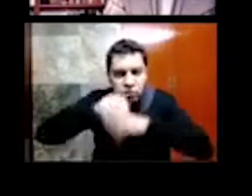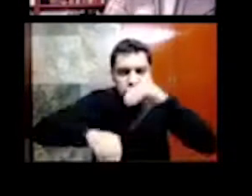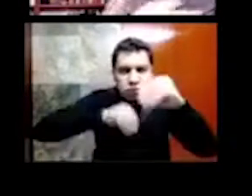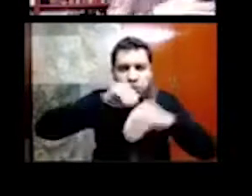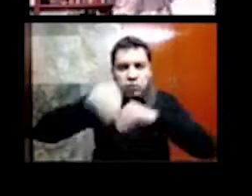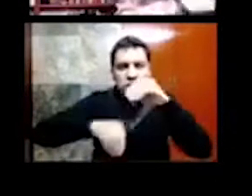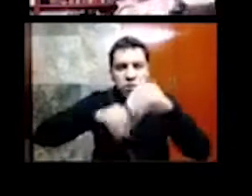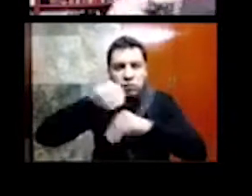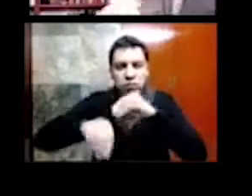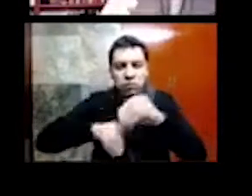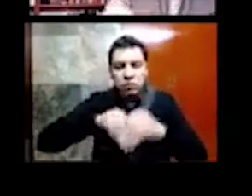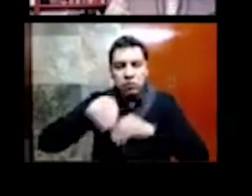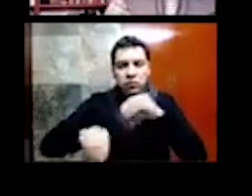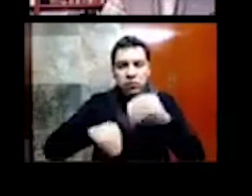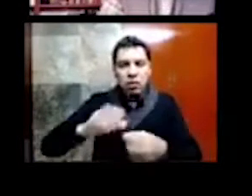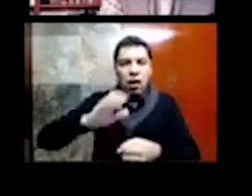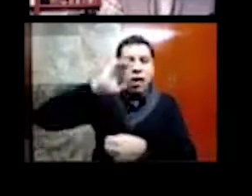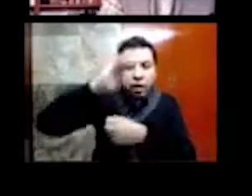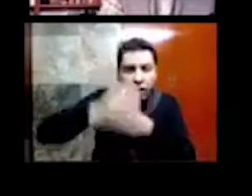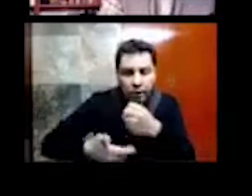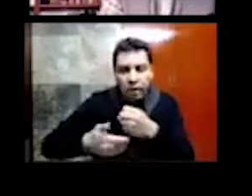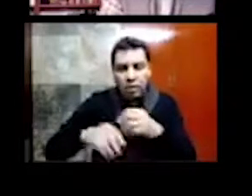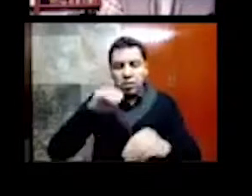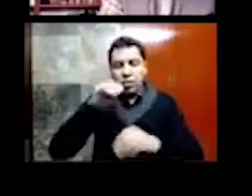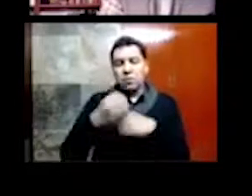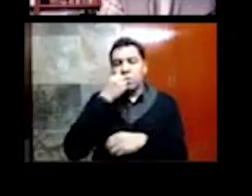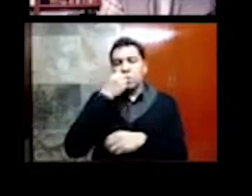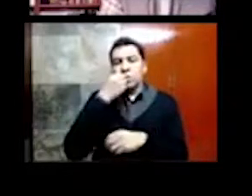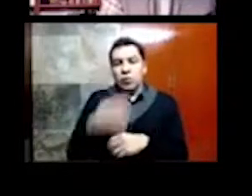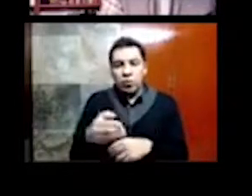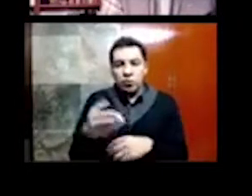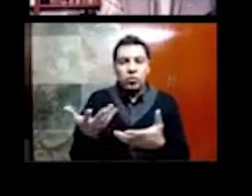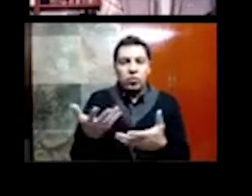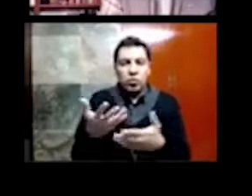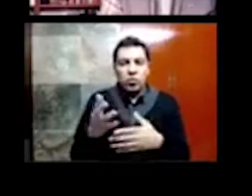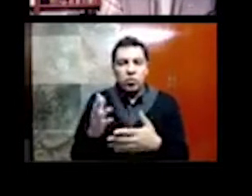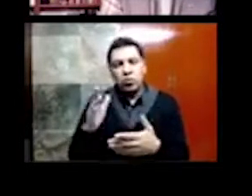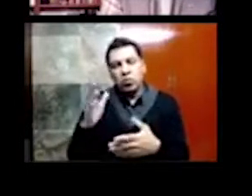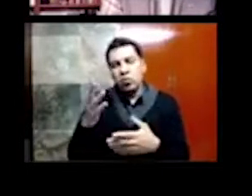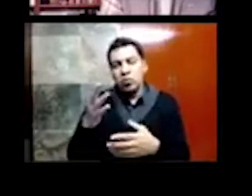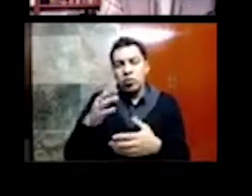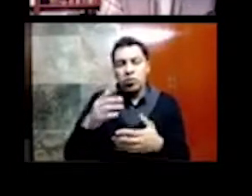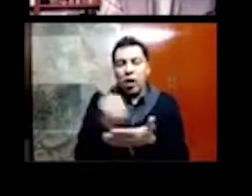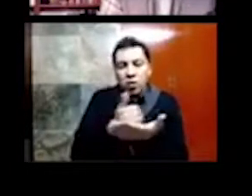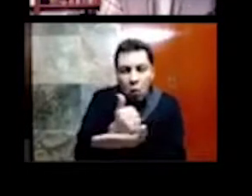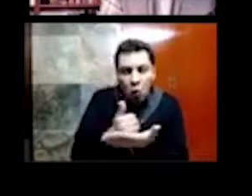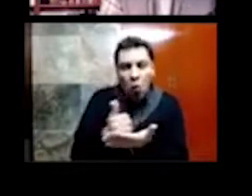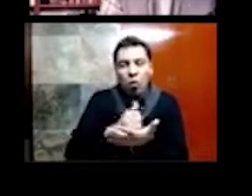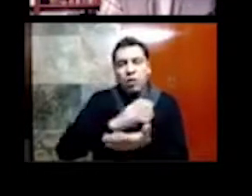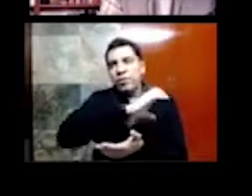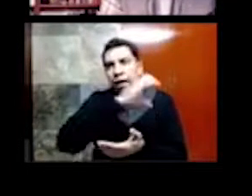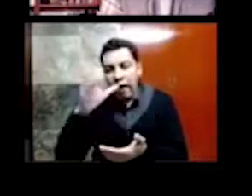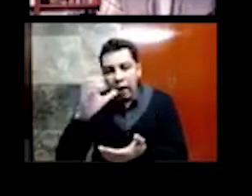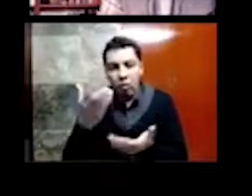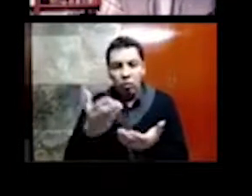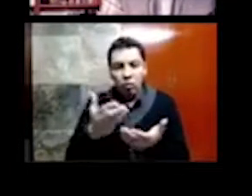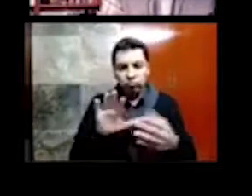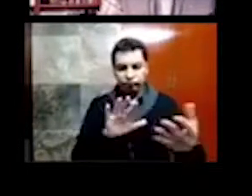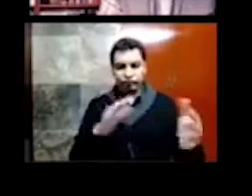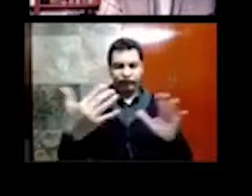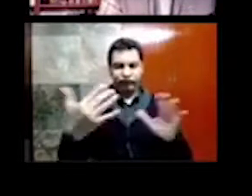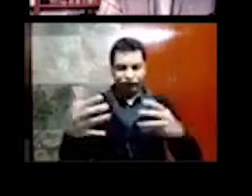luego terminar de dar los matices, sombras y entorno, ¿no?